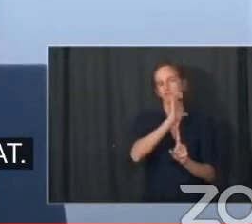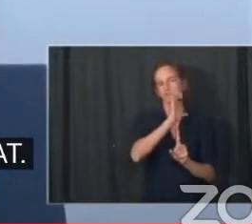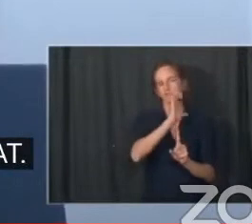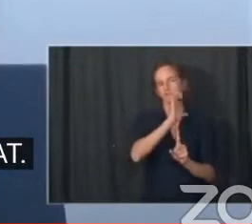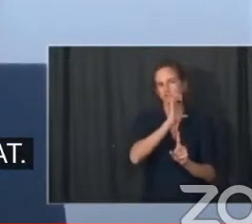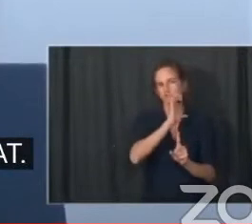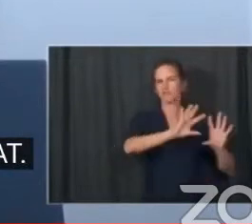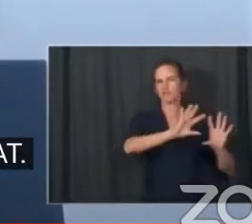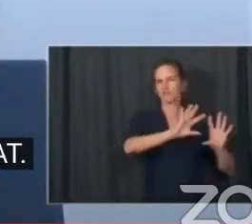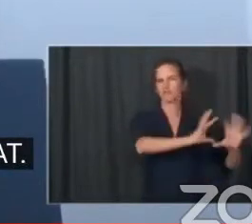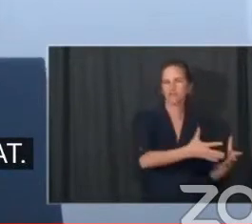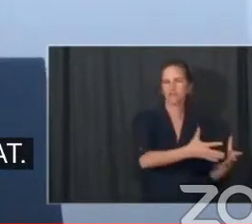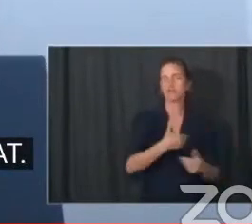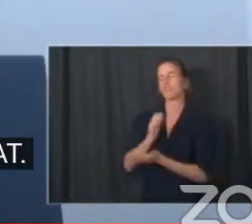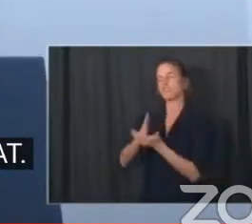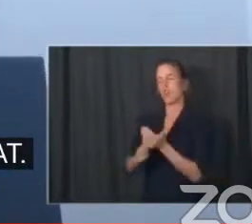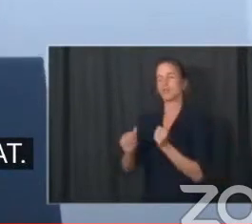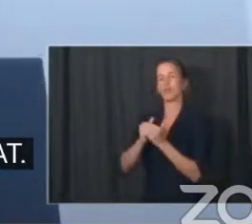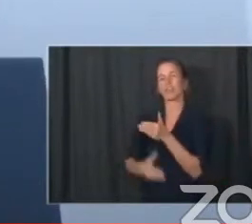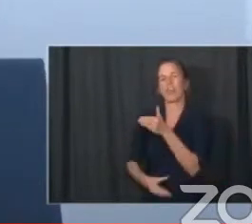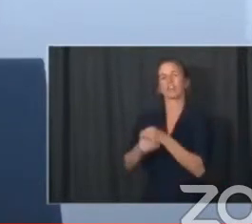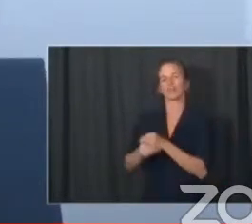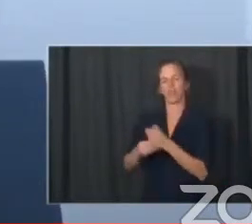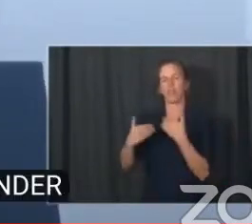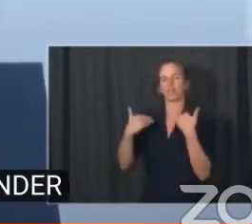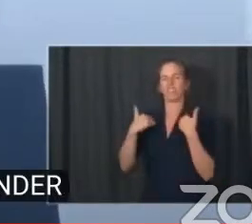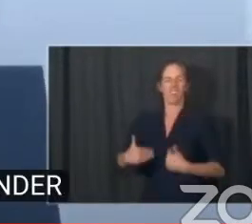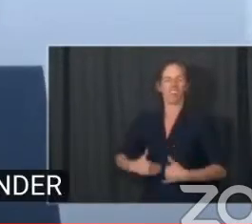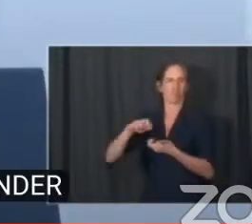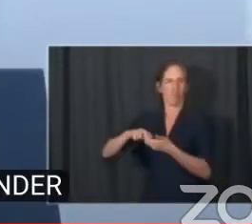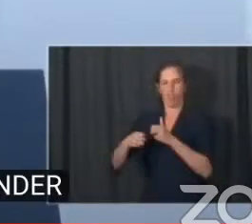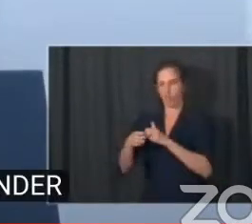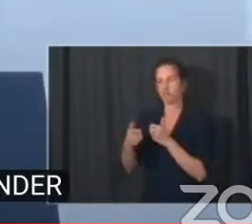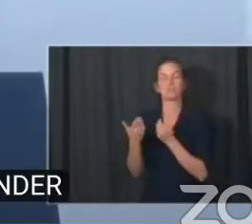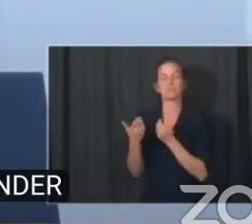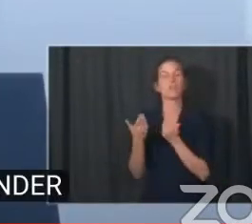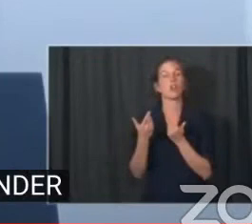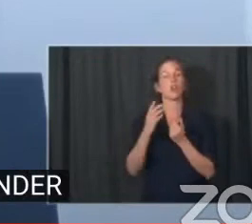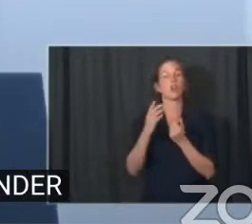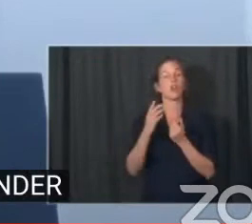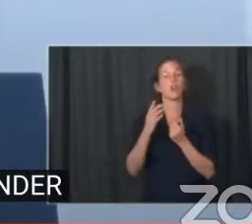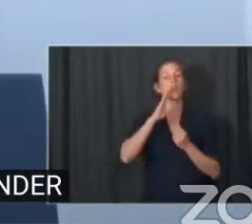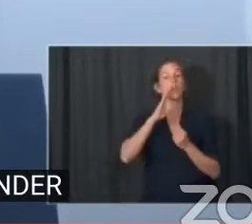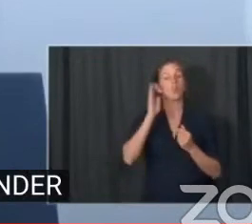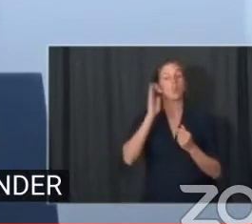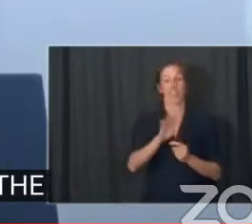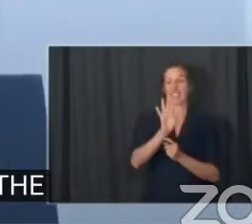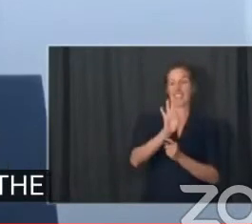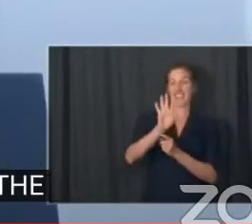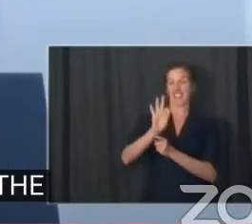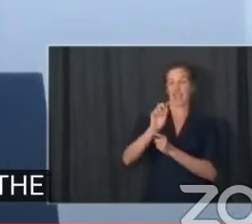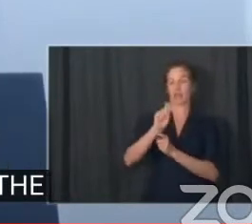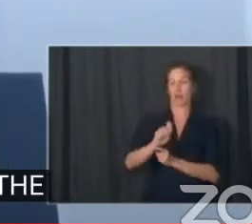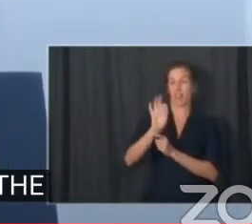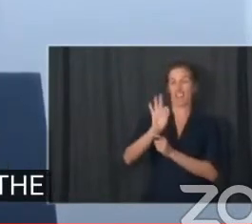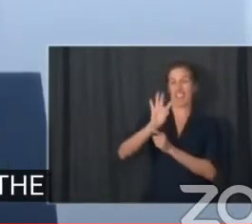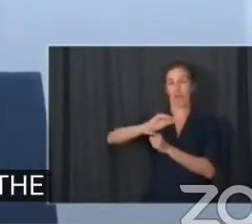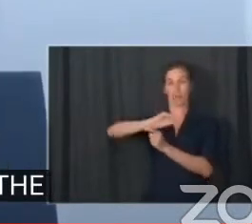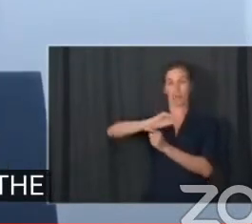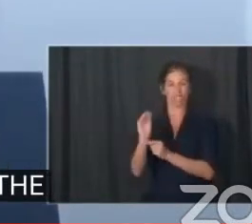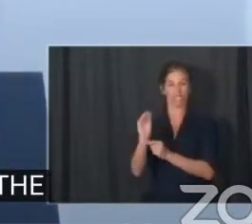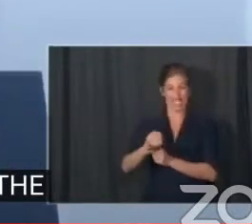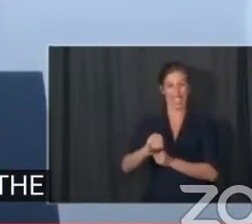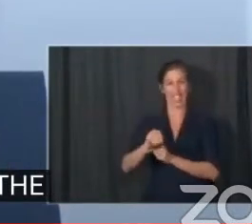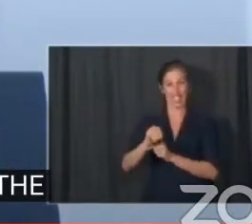conditions, while over Sabemos que este 99.98% of virus those under the tiene age of 50 make a full en primera medida and está quick afectando a las recovery.